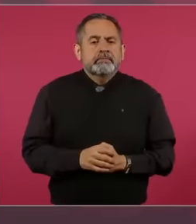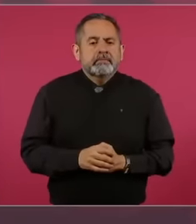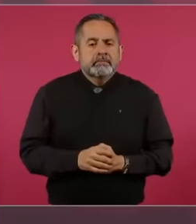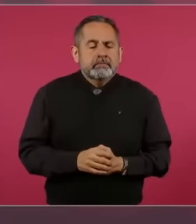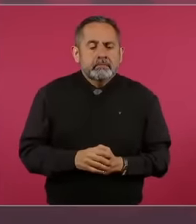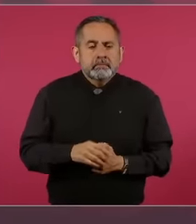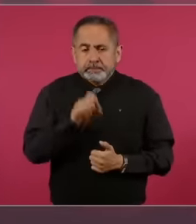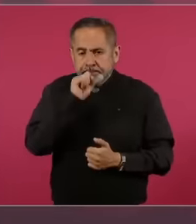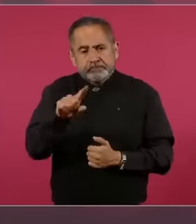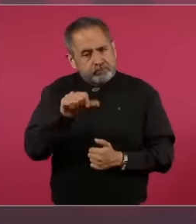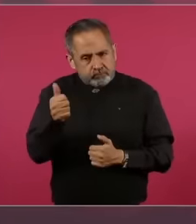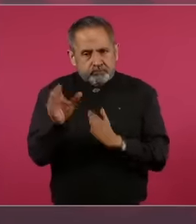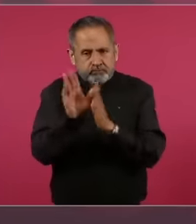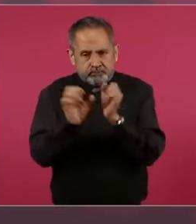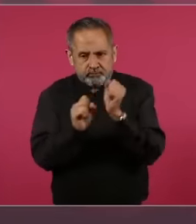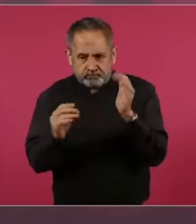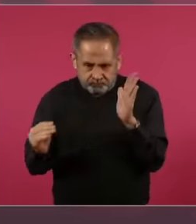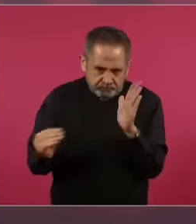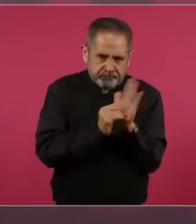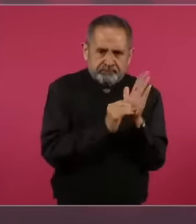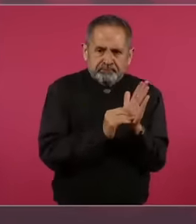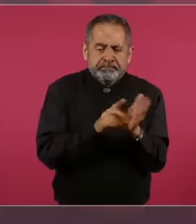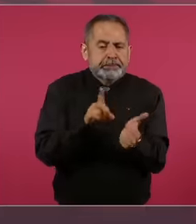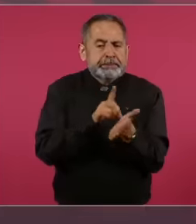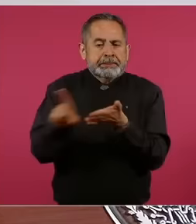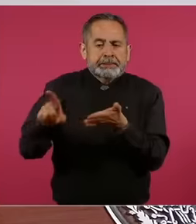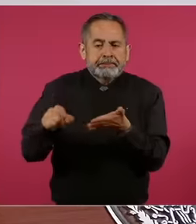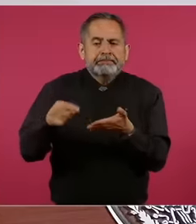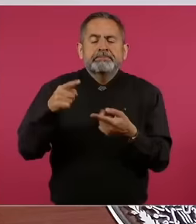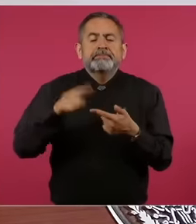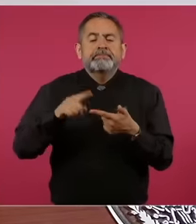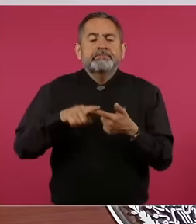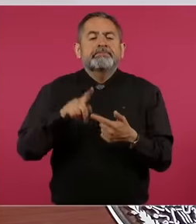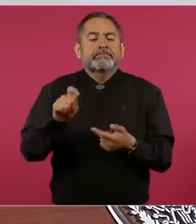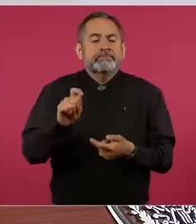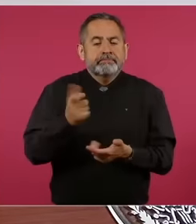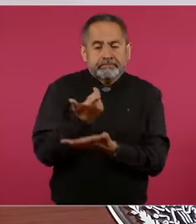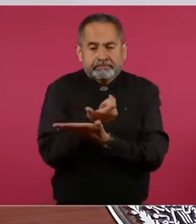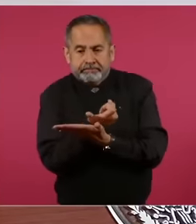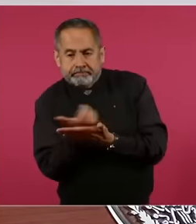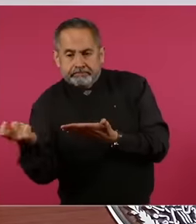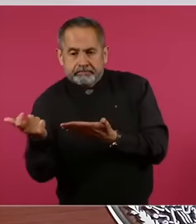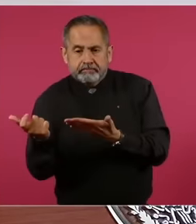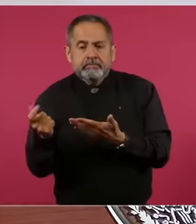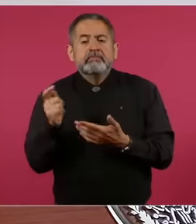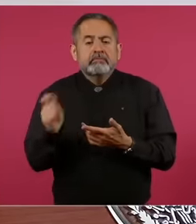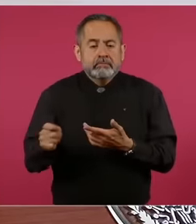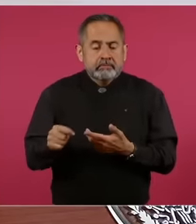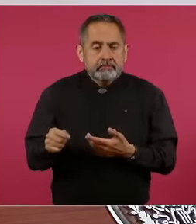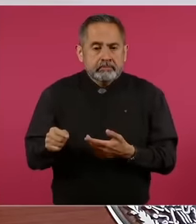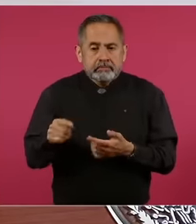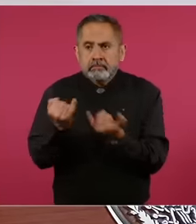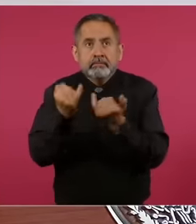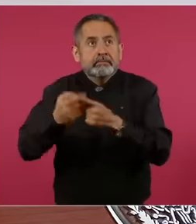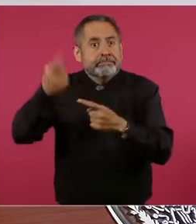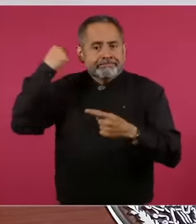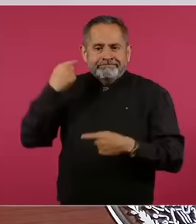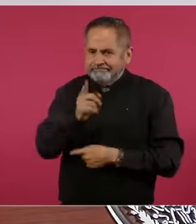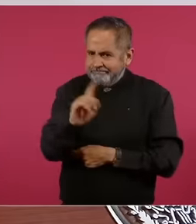Queda como un derecho el que el salario nunca, como pasaba antes,